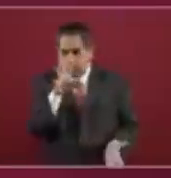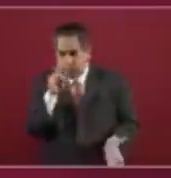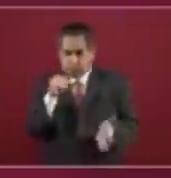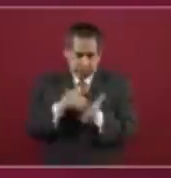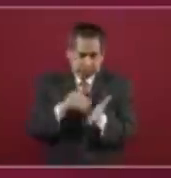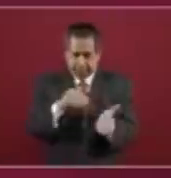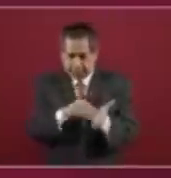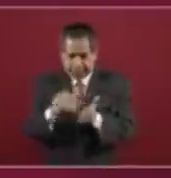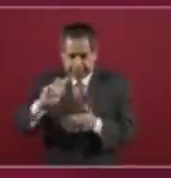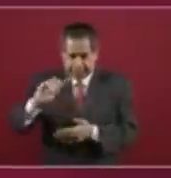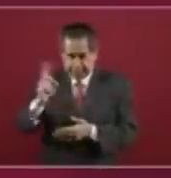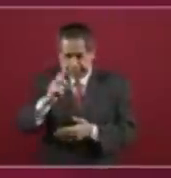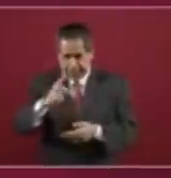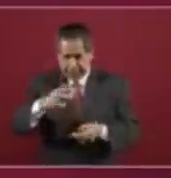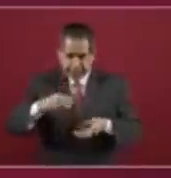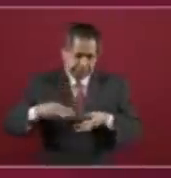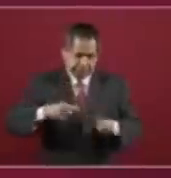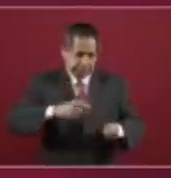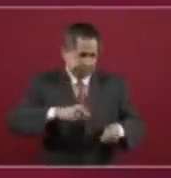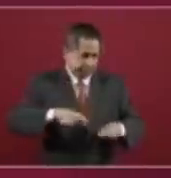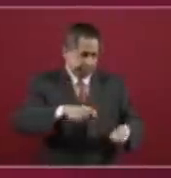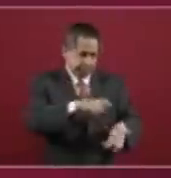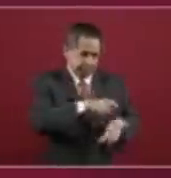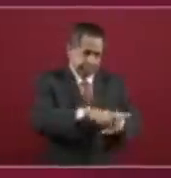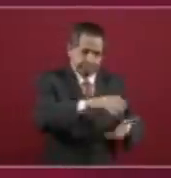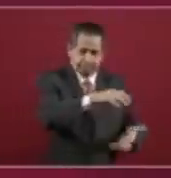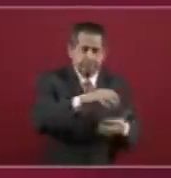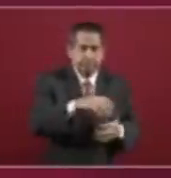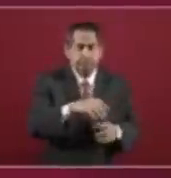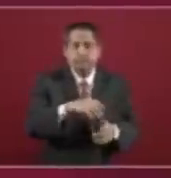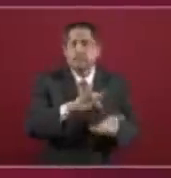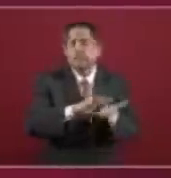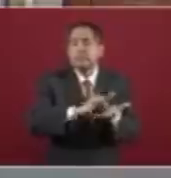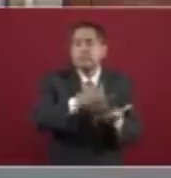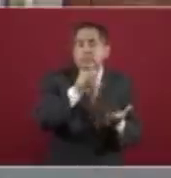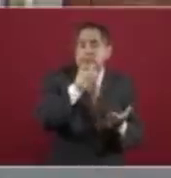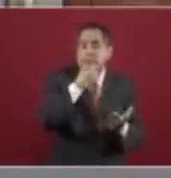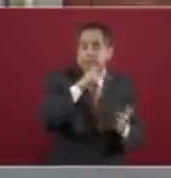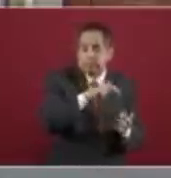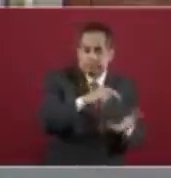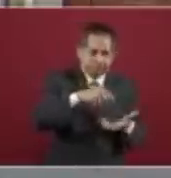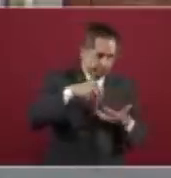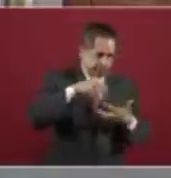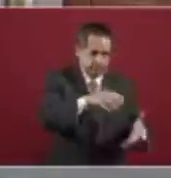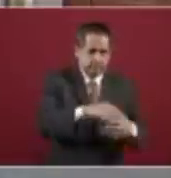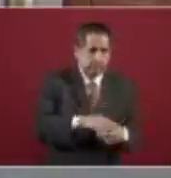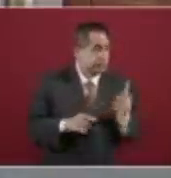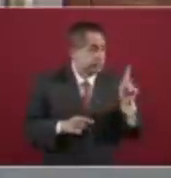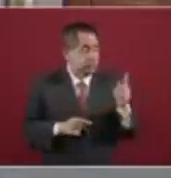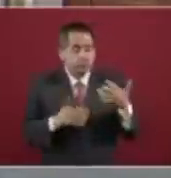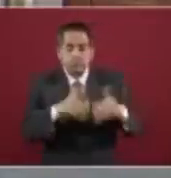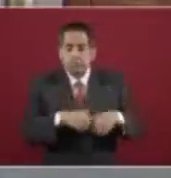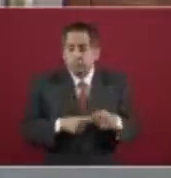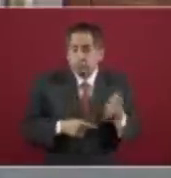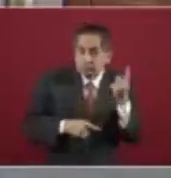4,000 millones de dólares de medicamentos. Una sola empresa